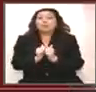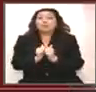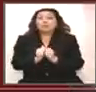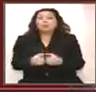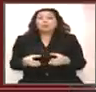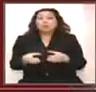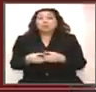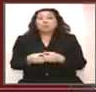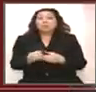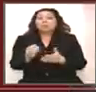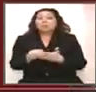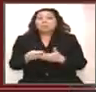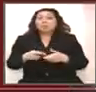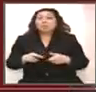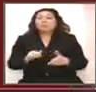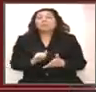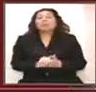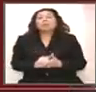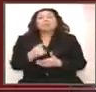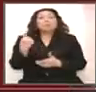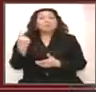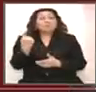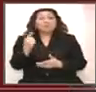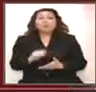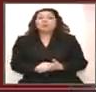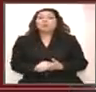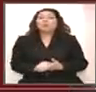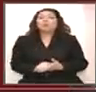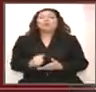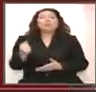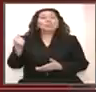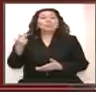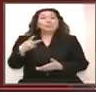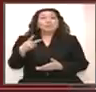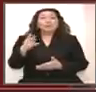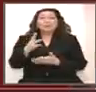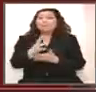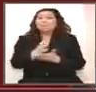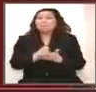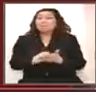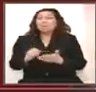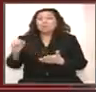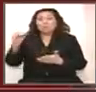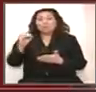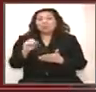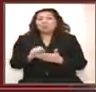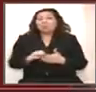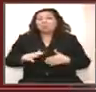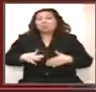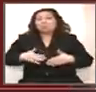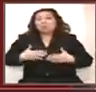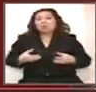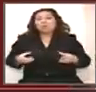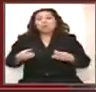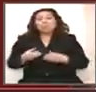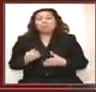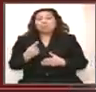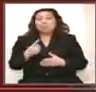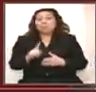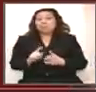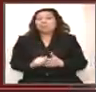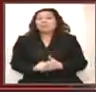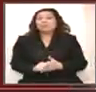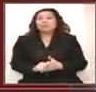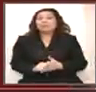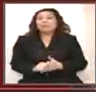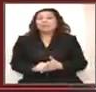la comisión de delitos patrimoniales, en primer lugar. En segundo lugar, la disminución de oportunidades que posibilitan la comisión de delitos